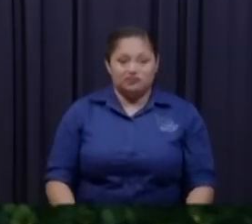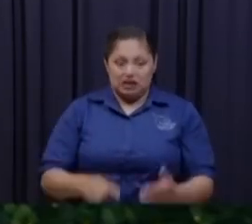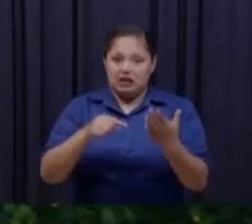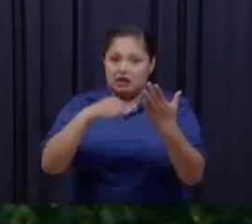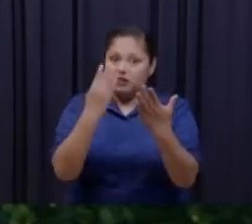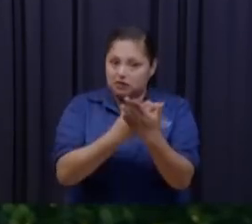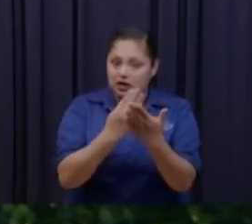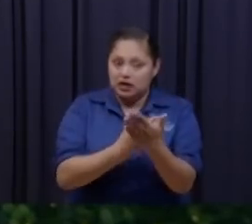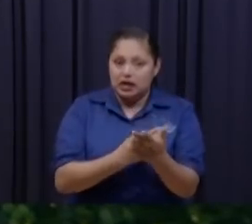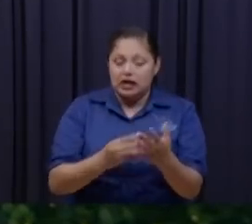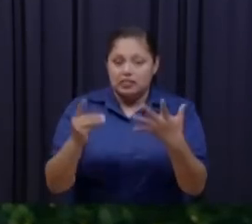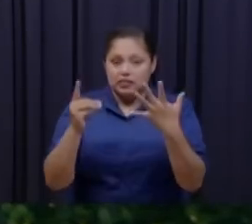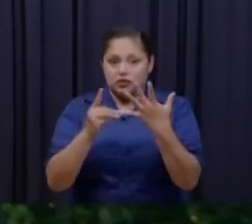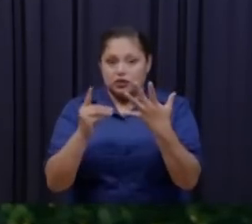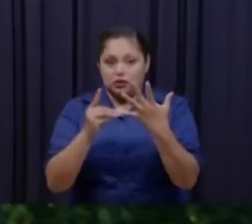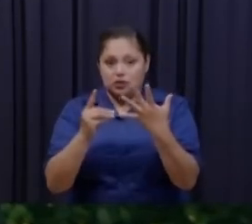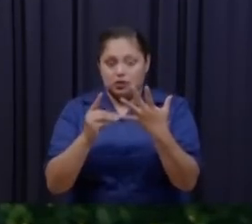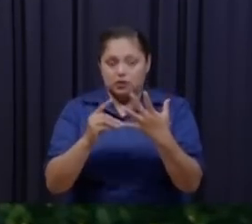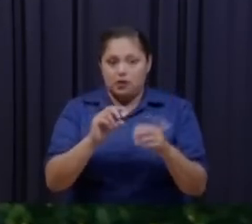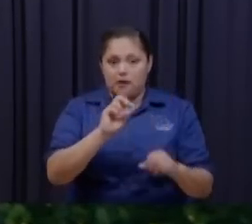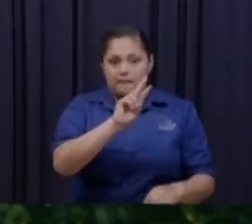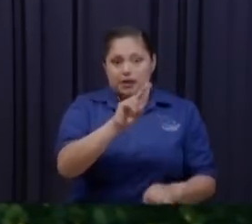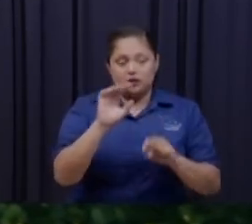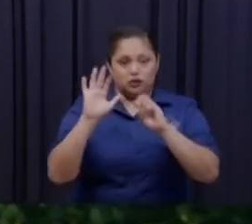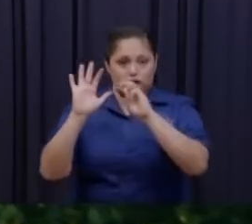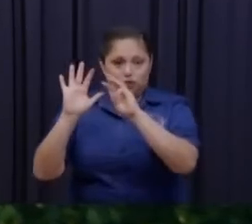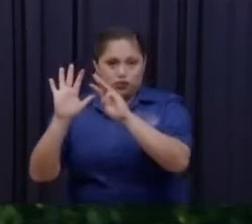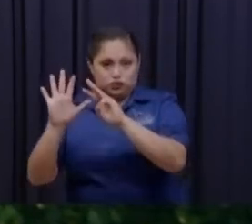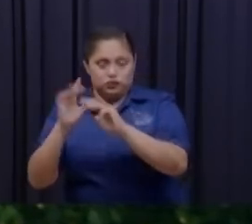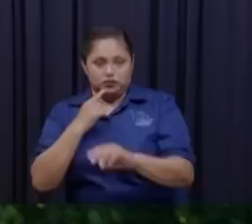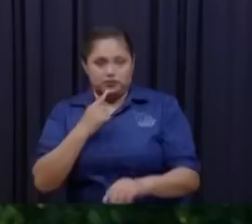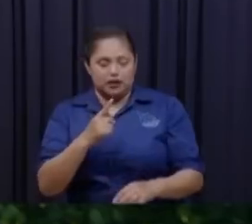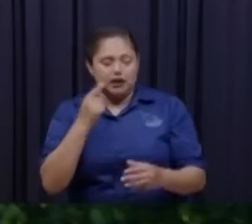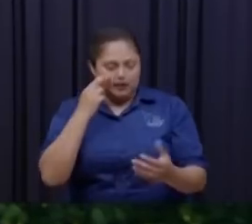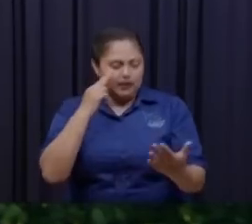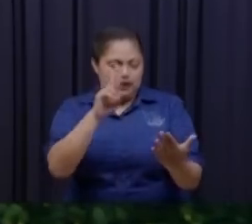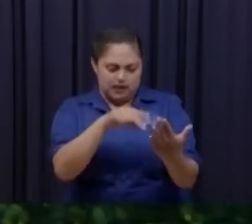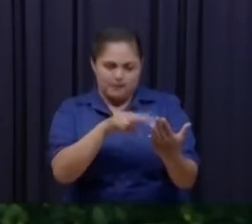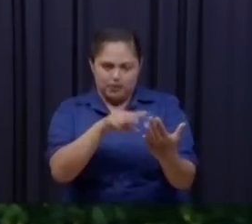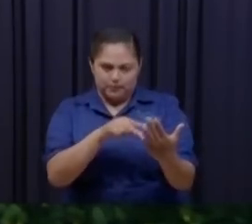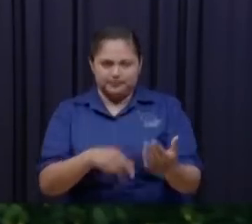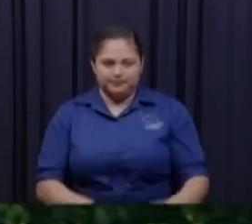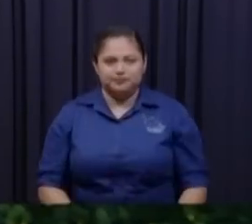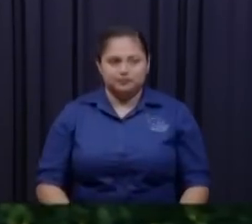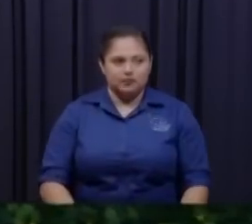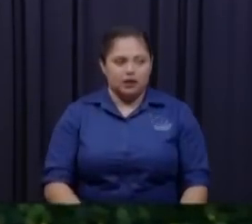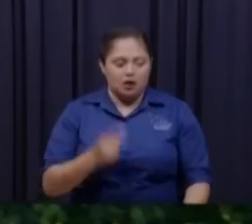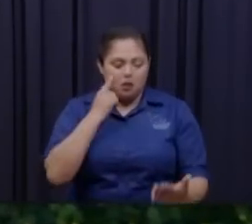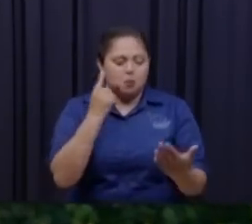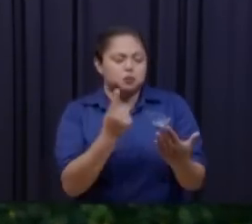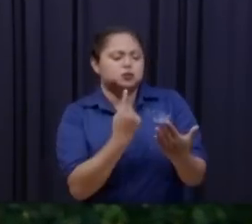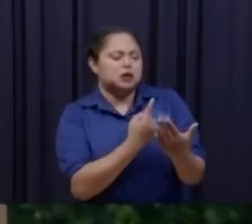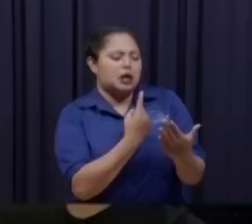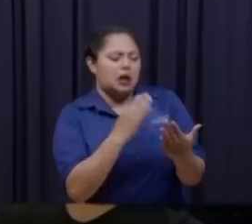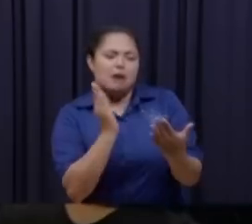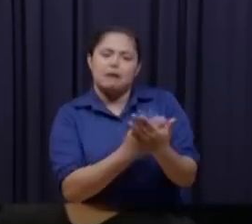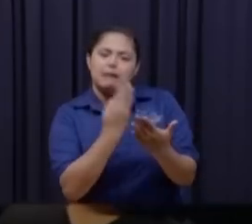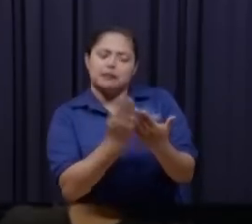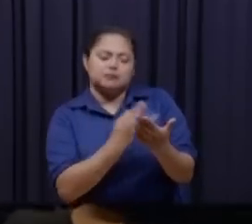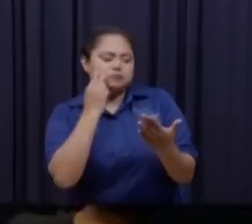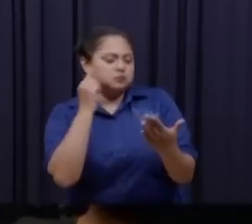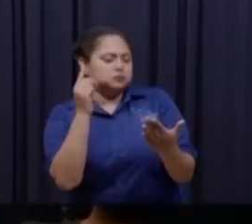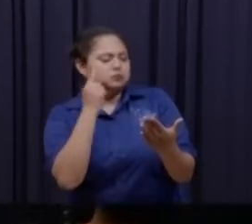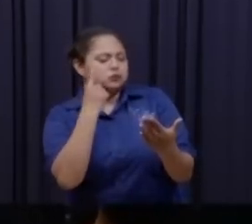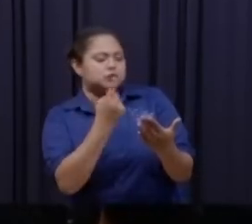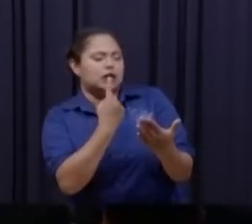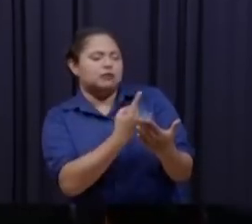Y en Deuteronomio 28, si quieren le leemos así rapidísimo. Vamos a ver, solo para notar esto